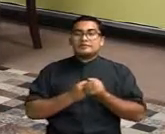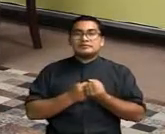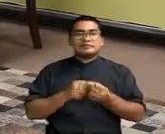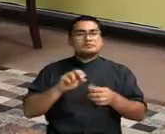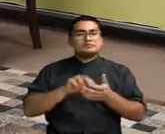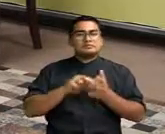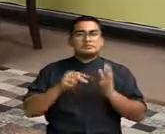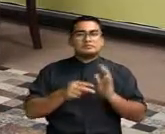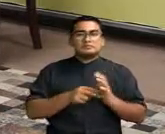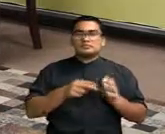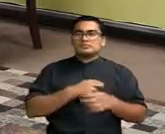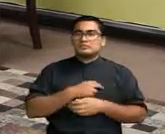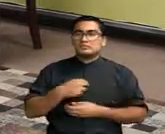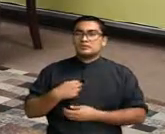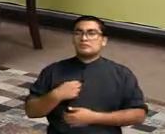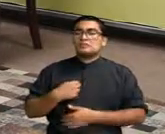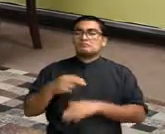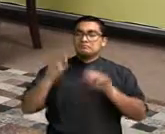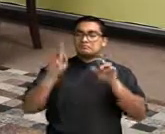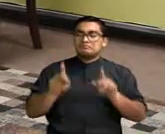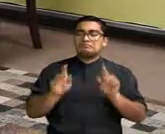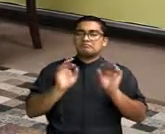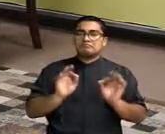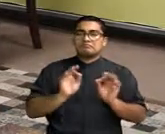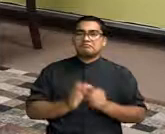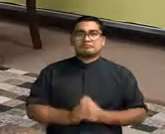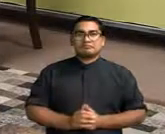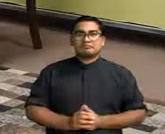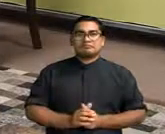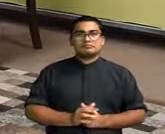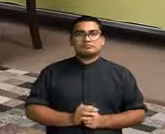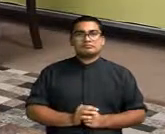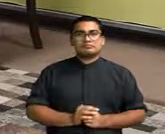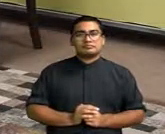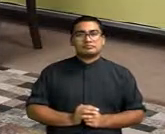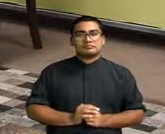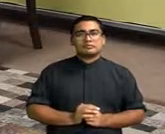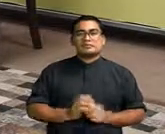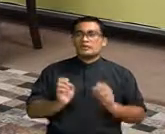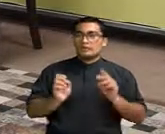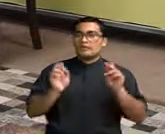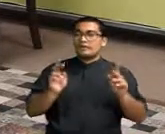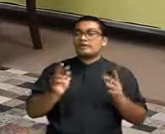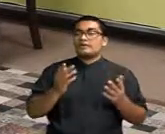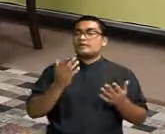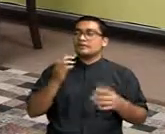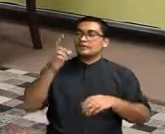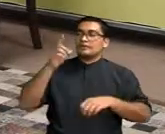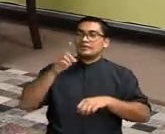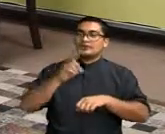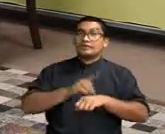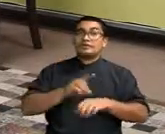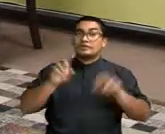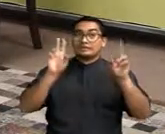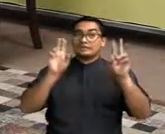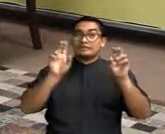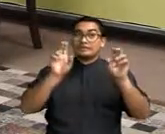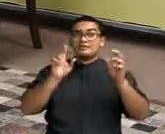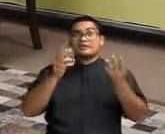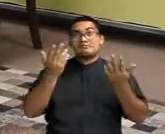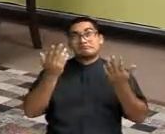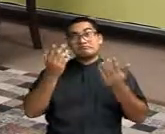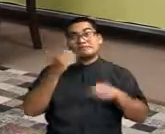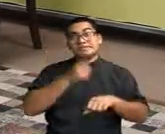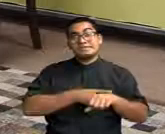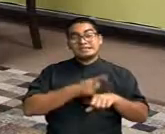estigmatizarlo y no excluirlo al paciente, porque eso es peor para el paciente. Ok, doctor, creo que es un tema que lo hubiéramos abordado en más tiempo,